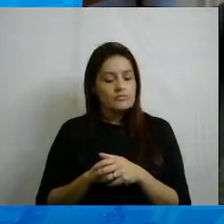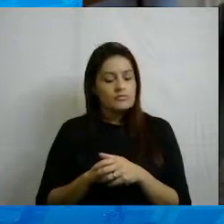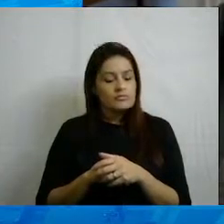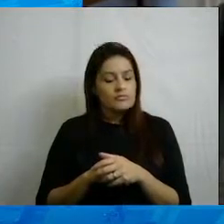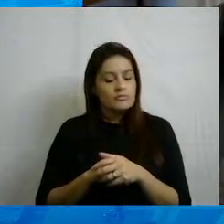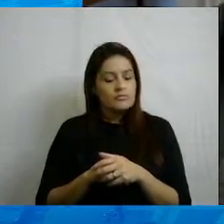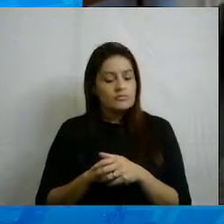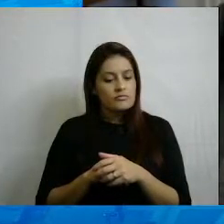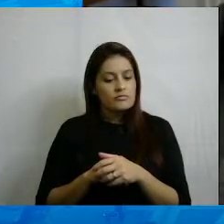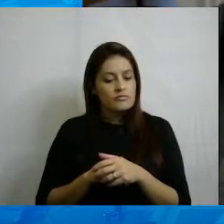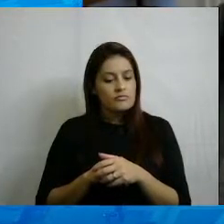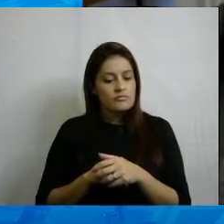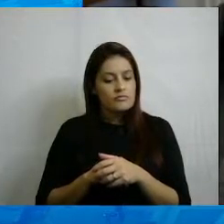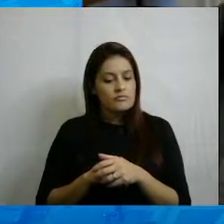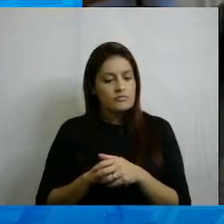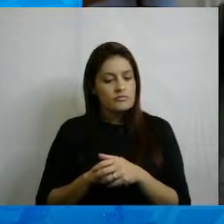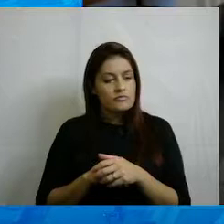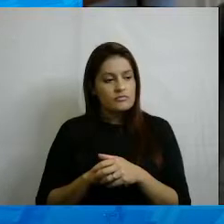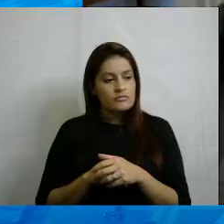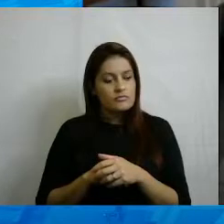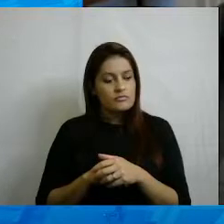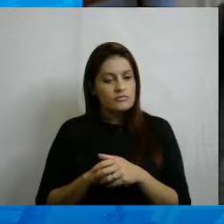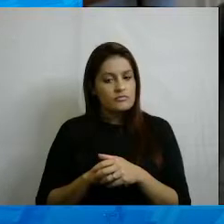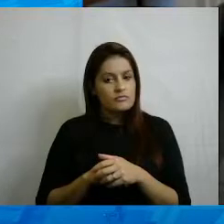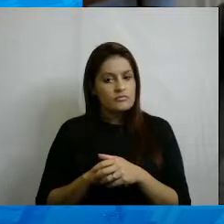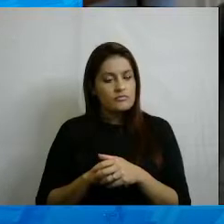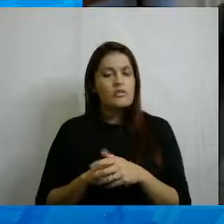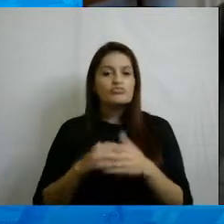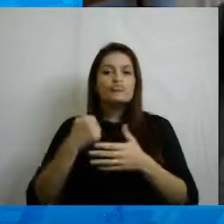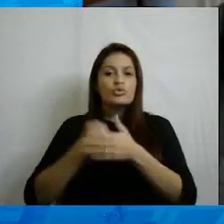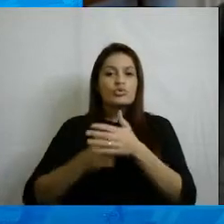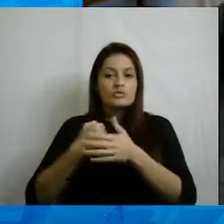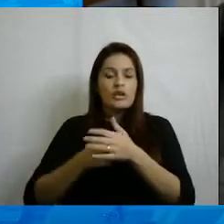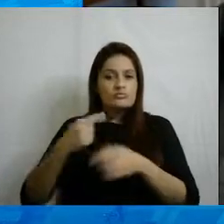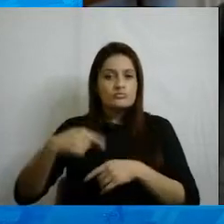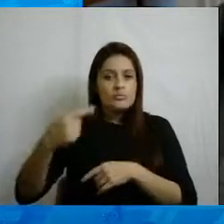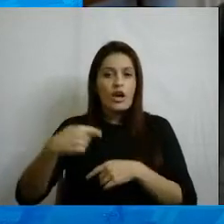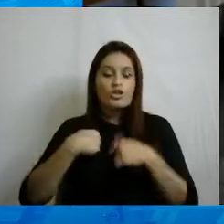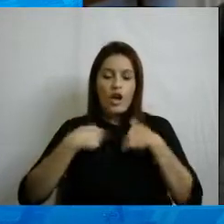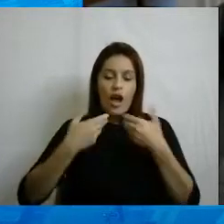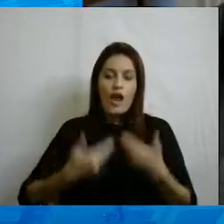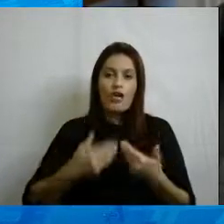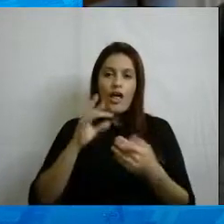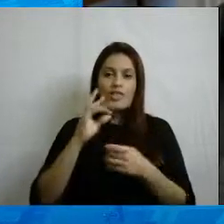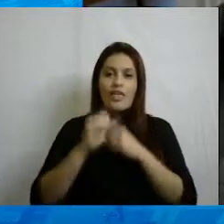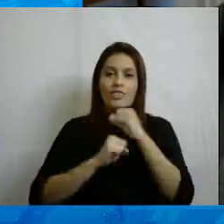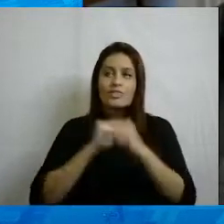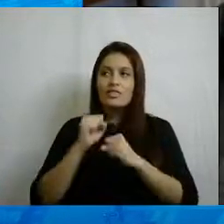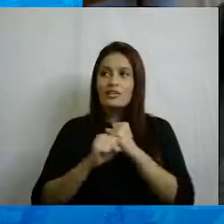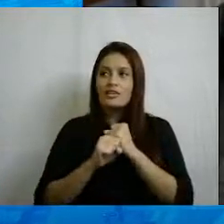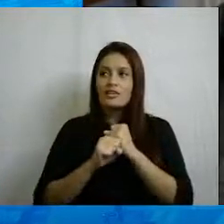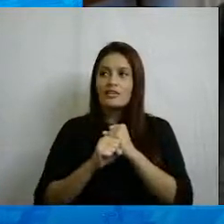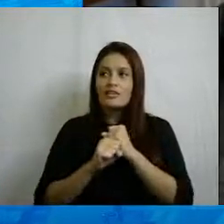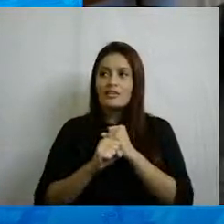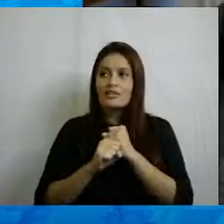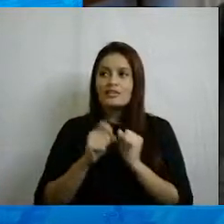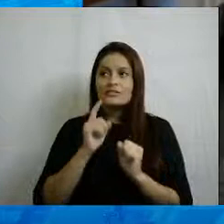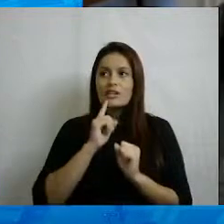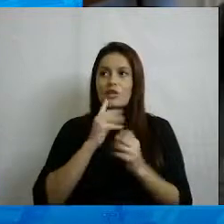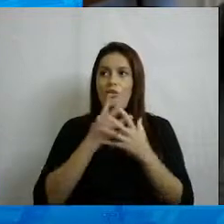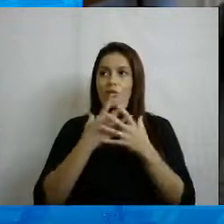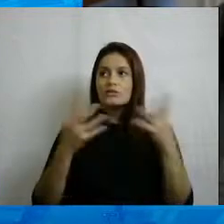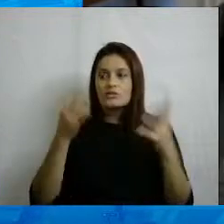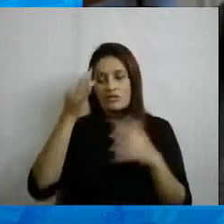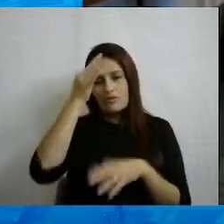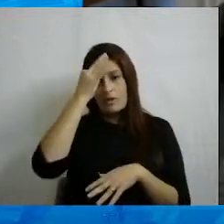madre para tener 2 hijas. Y luchar ahora con la edad que tengo, usted me ve bien, pero tengo miles de